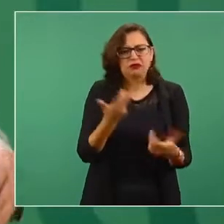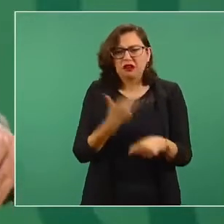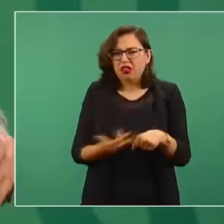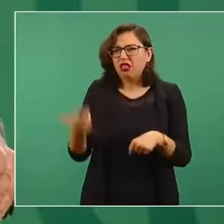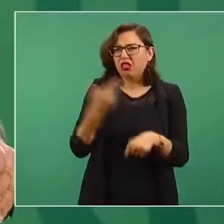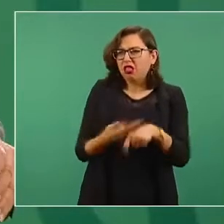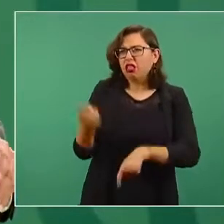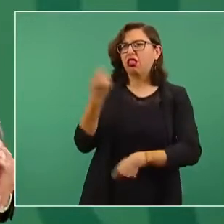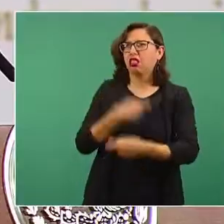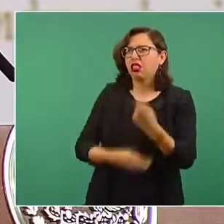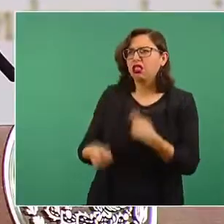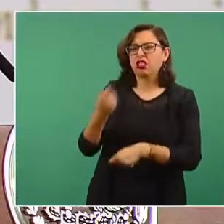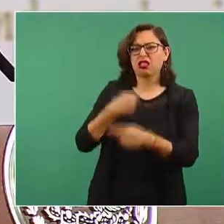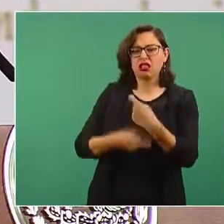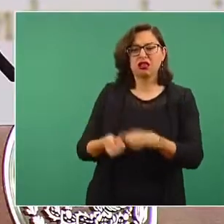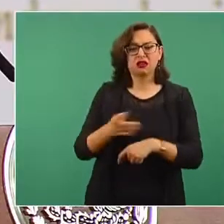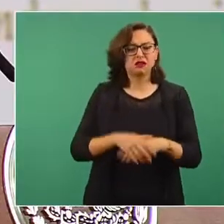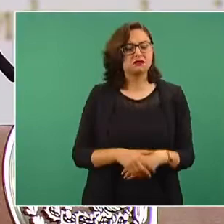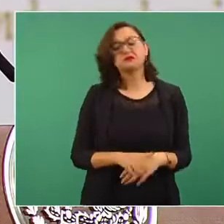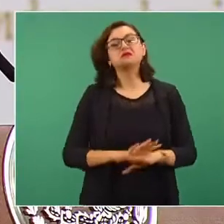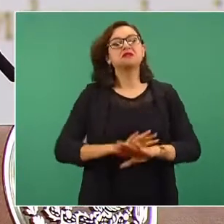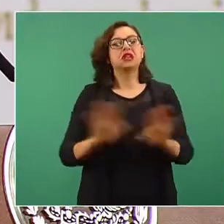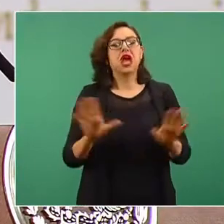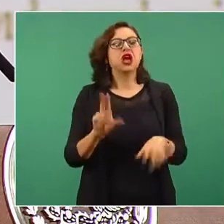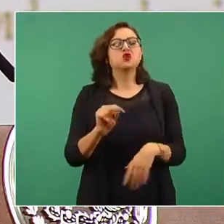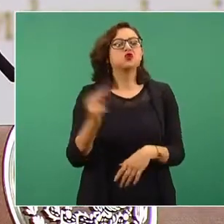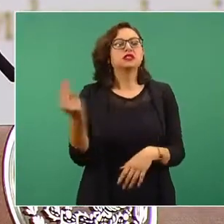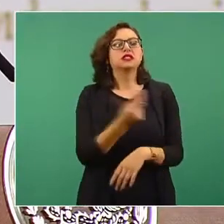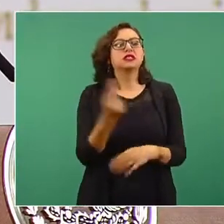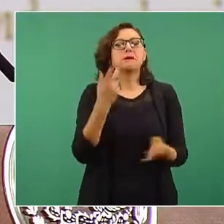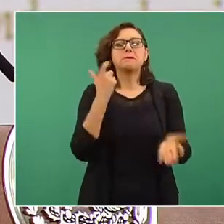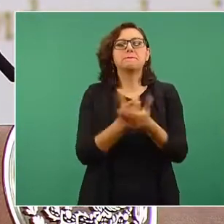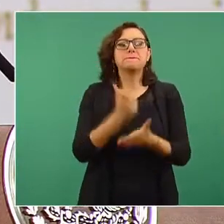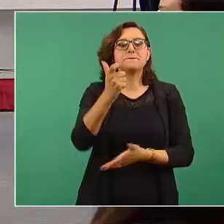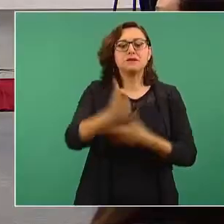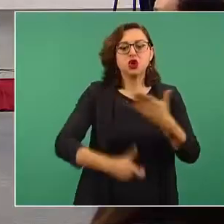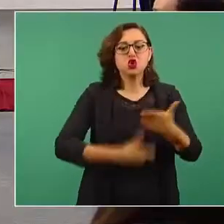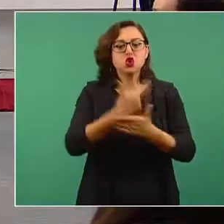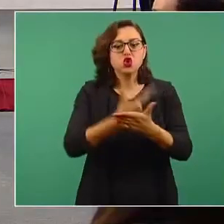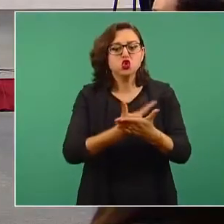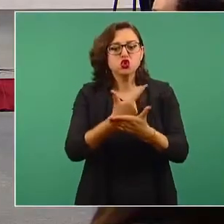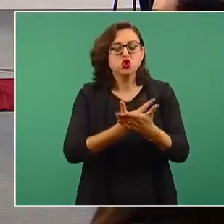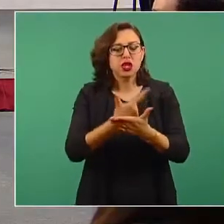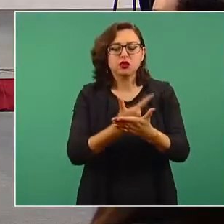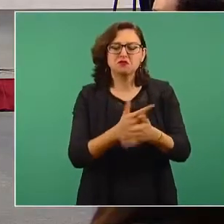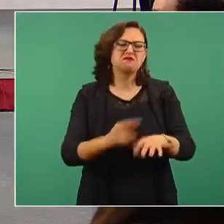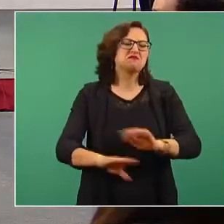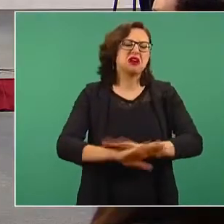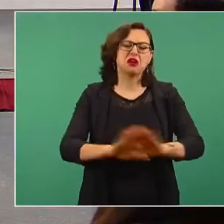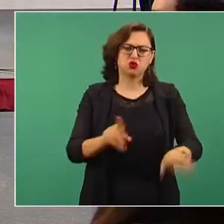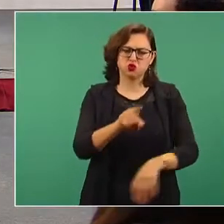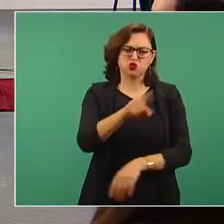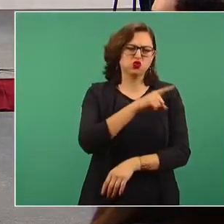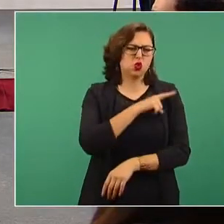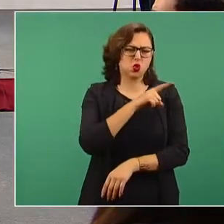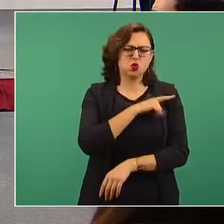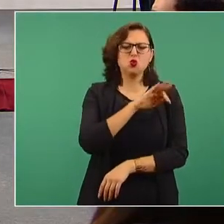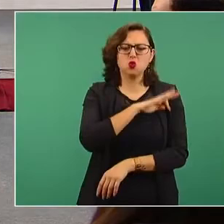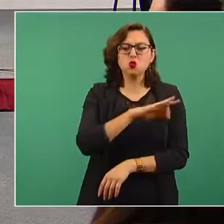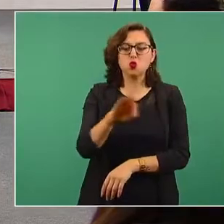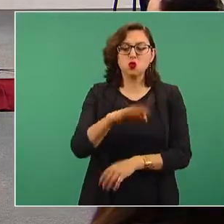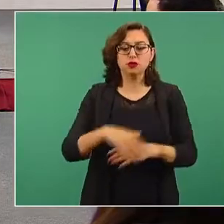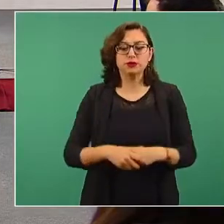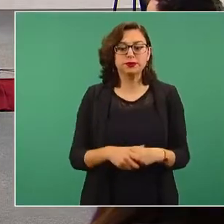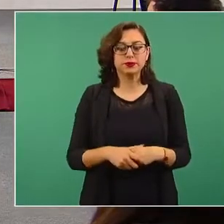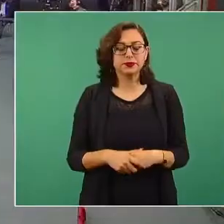no vas a necesitar ni contador público. ¿No se ha fijado todavía un monto de cuánto sería